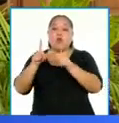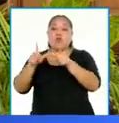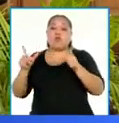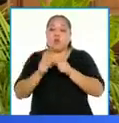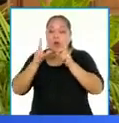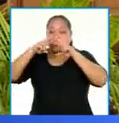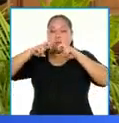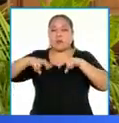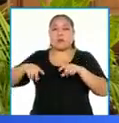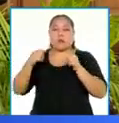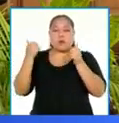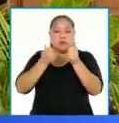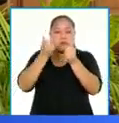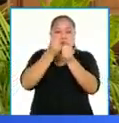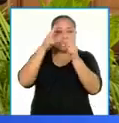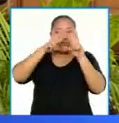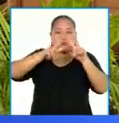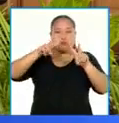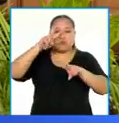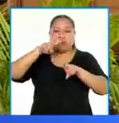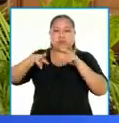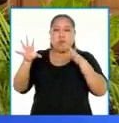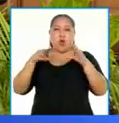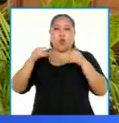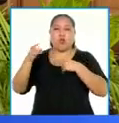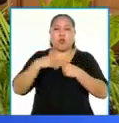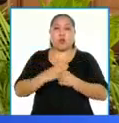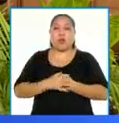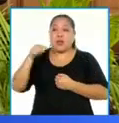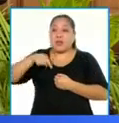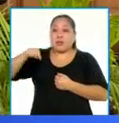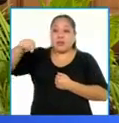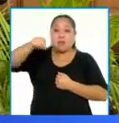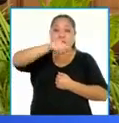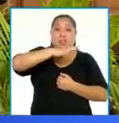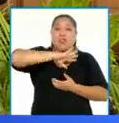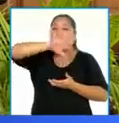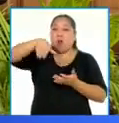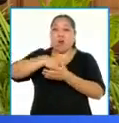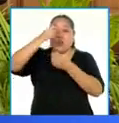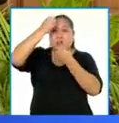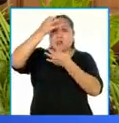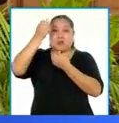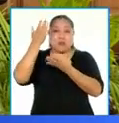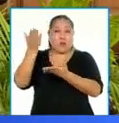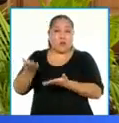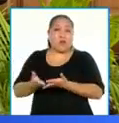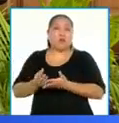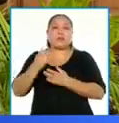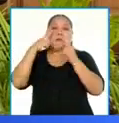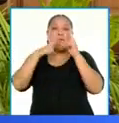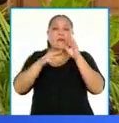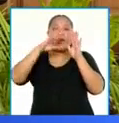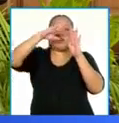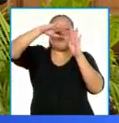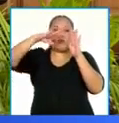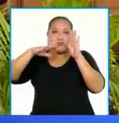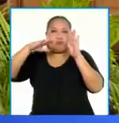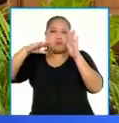investigación que están haciendo seguimiento. En todos los casos hay una tendencia a la reducción de los nuevos